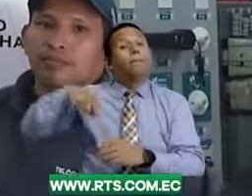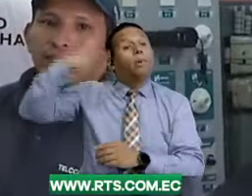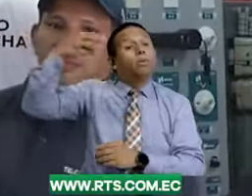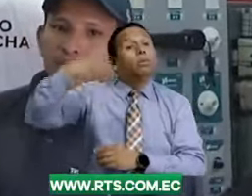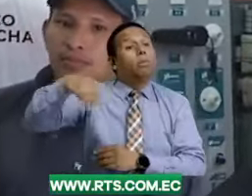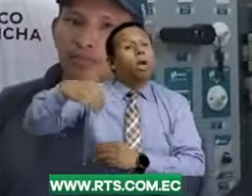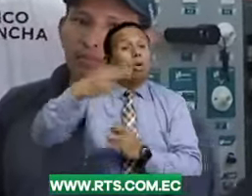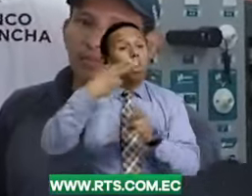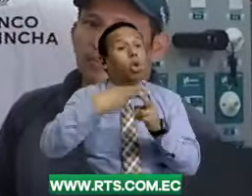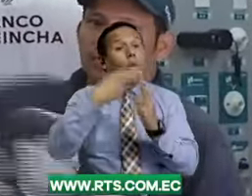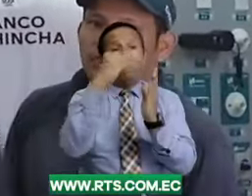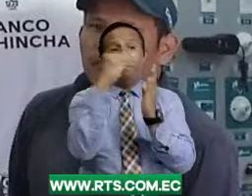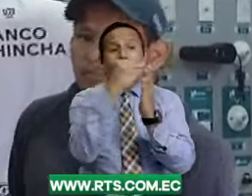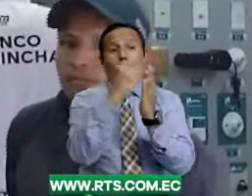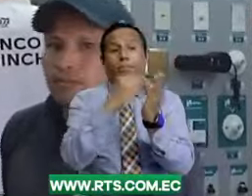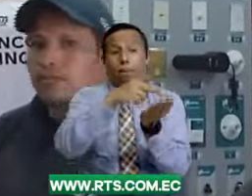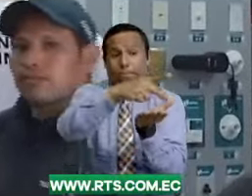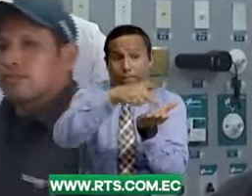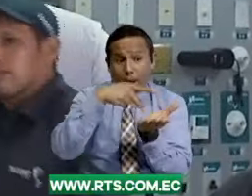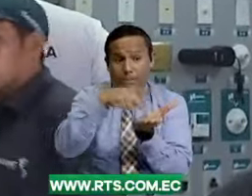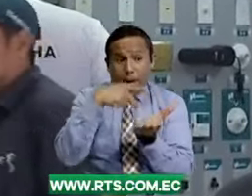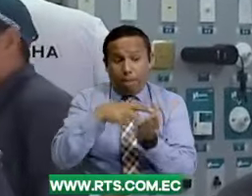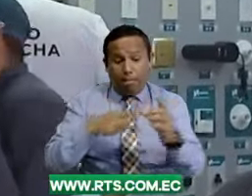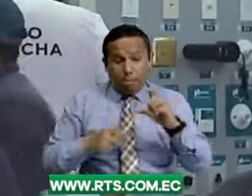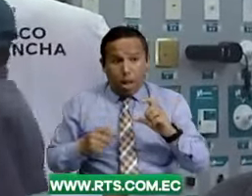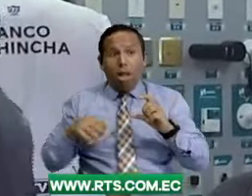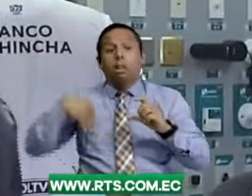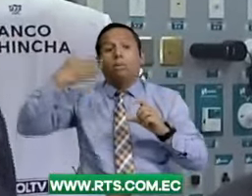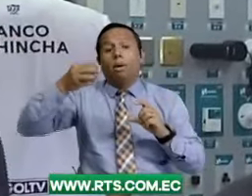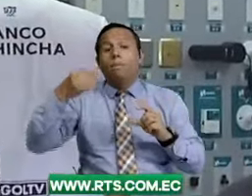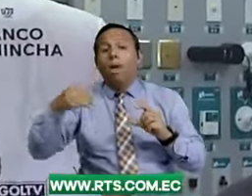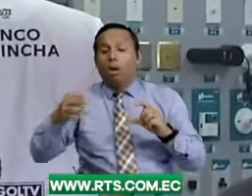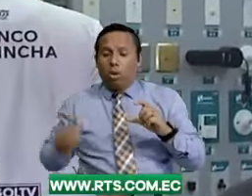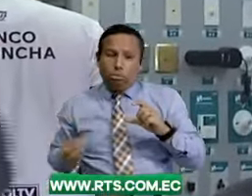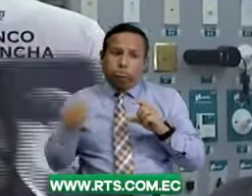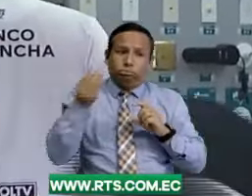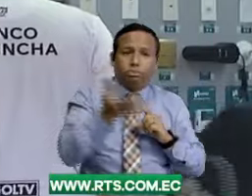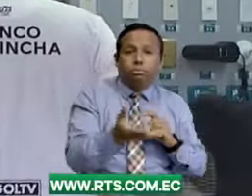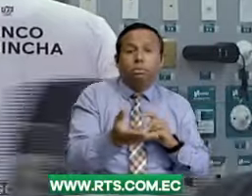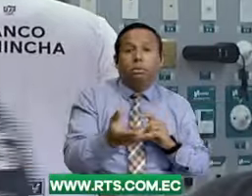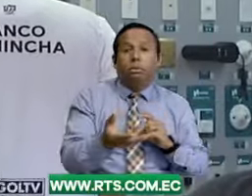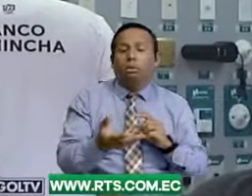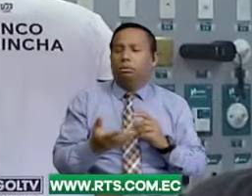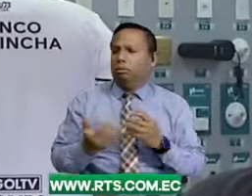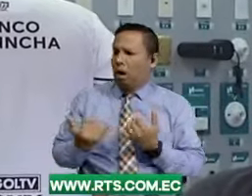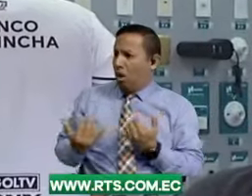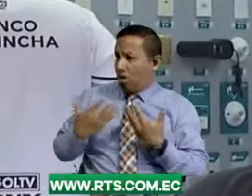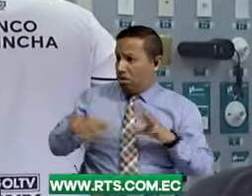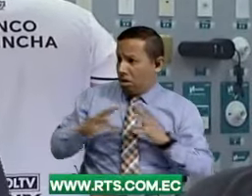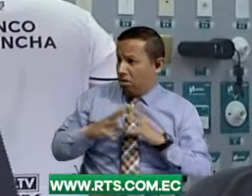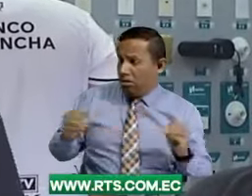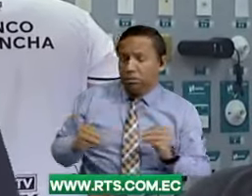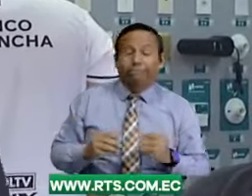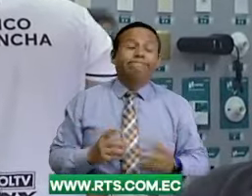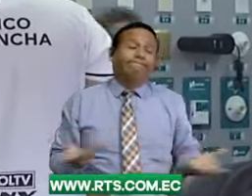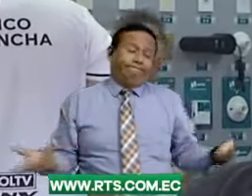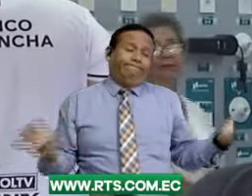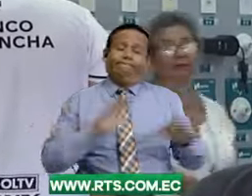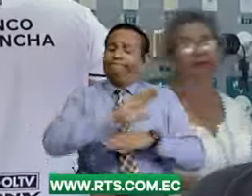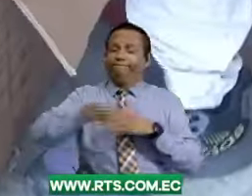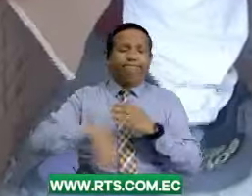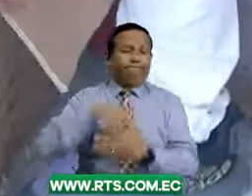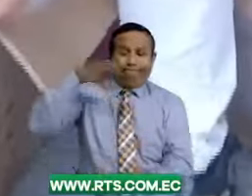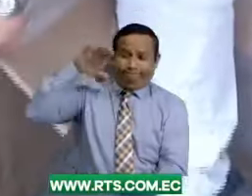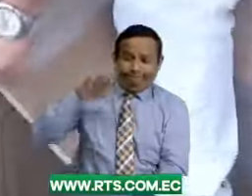gente está viniendo a comprar. Sin cancelación, va por anticipado y entregamos el día miércoles. Se acabaron todos. Ahorita la demanda que tenemos se ha